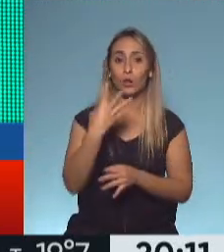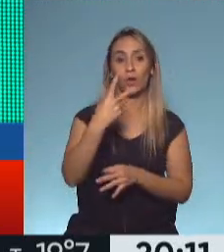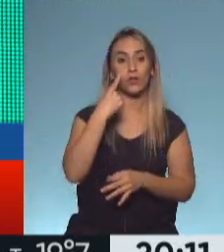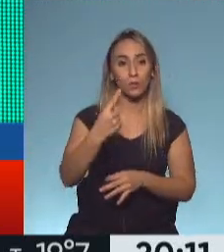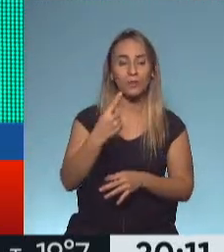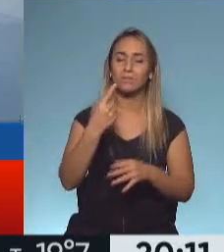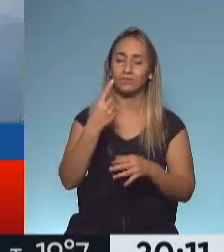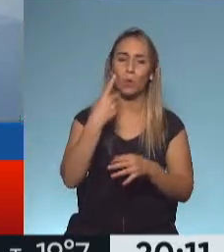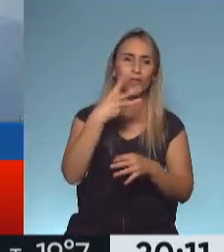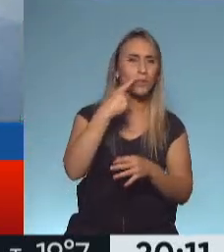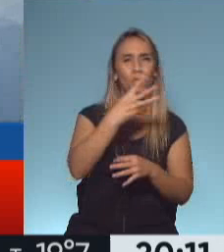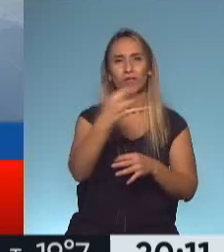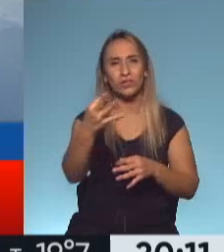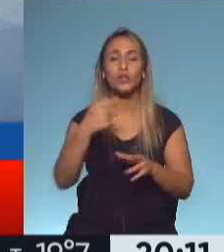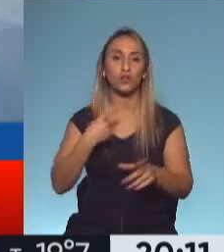urbanizar 400.